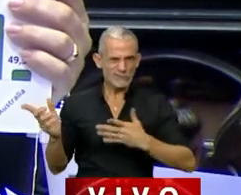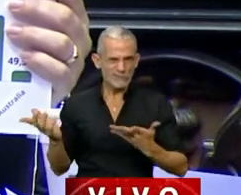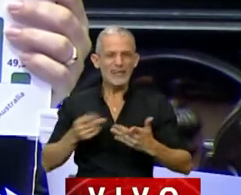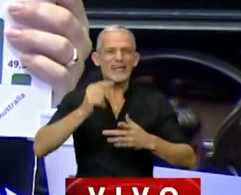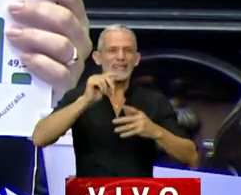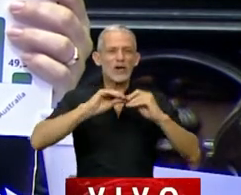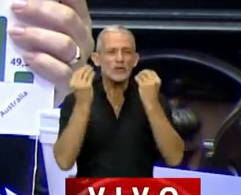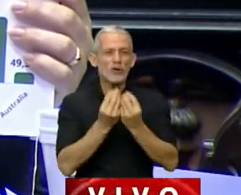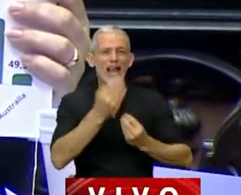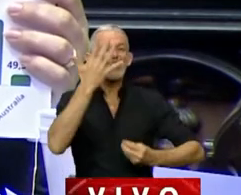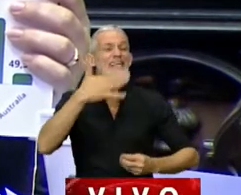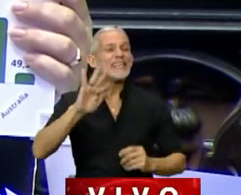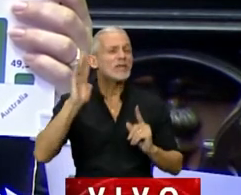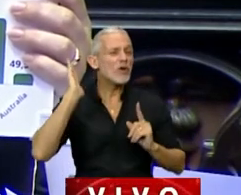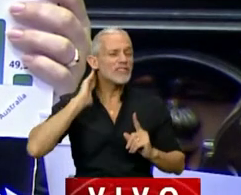el